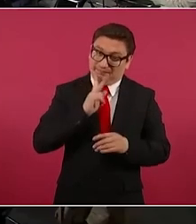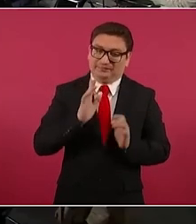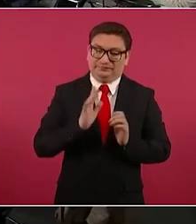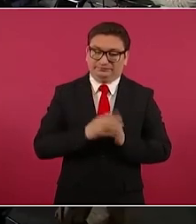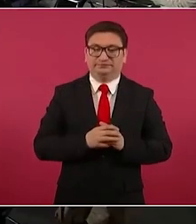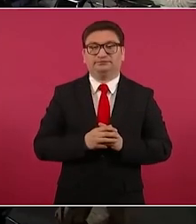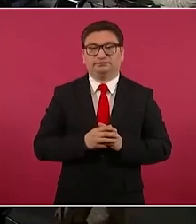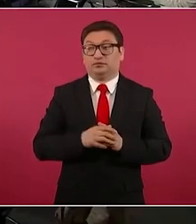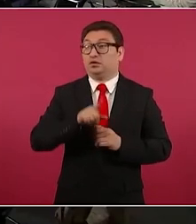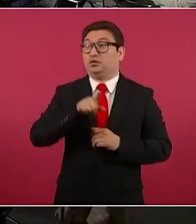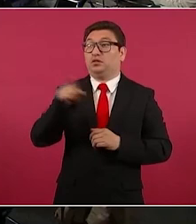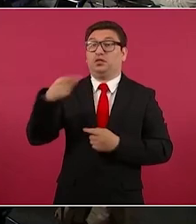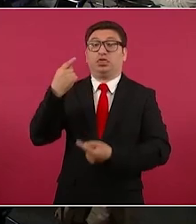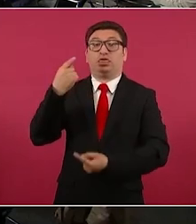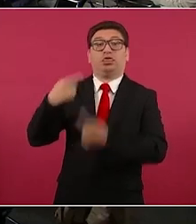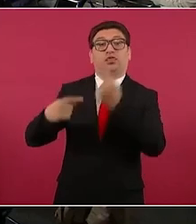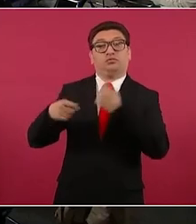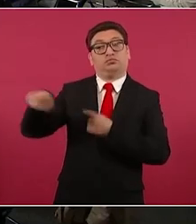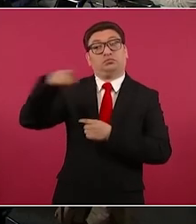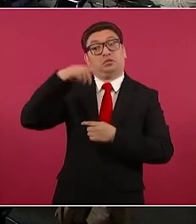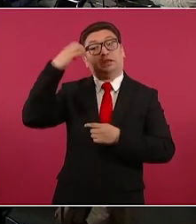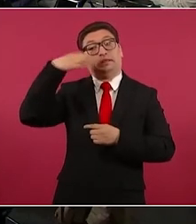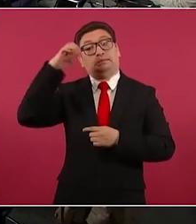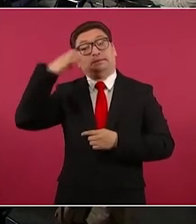me replican los expertos